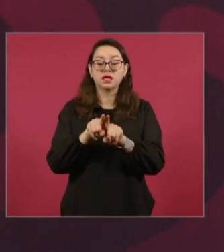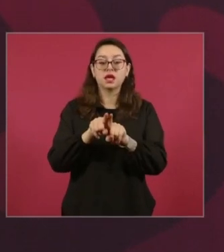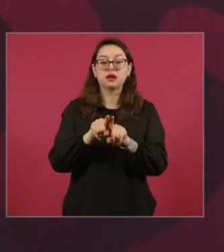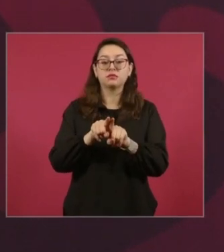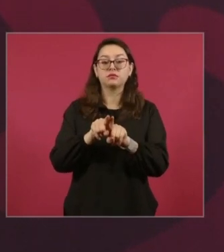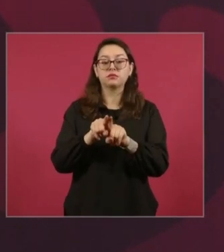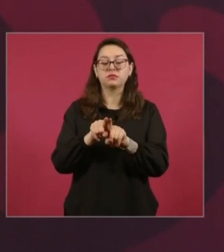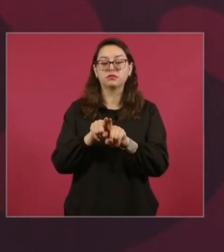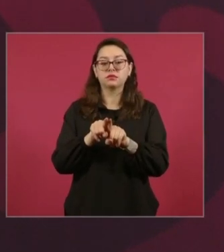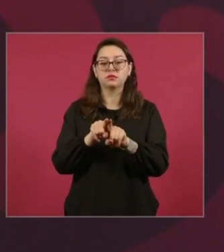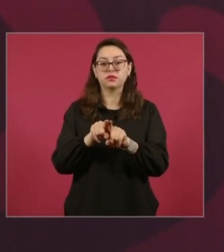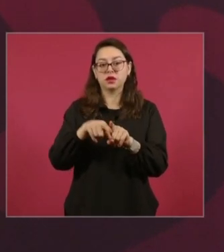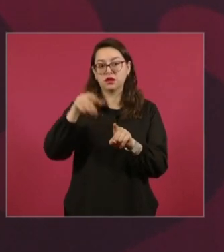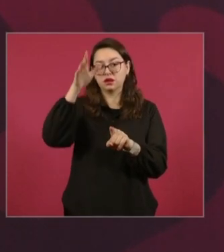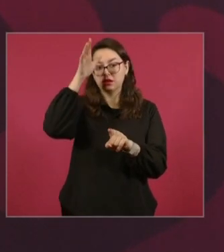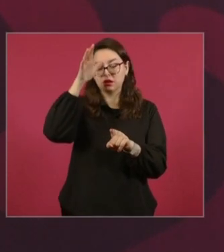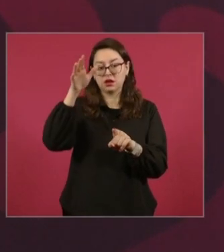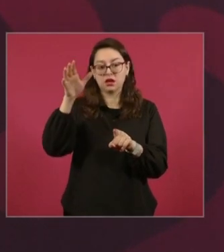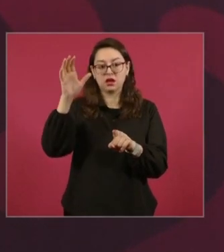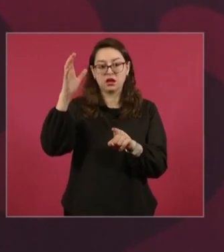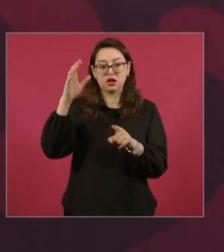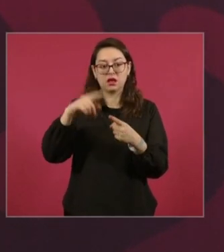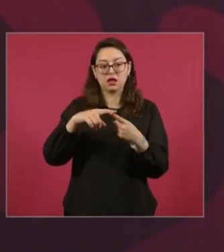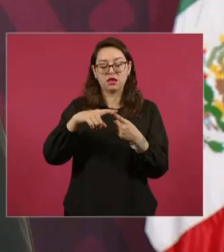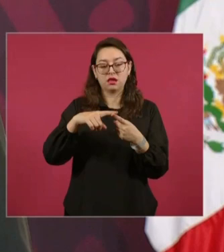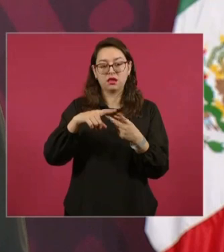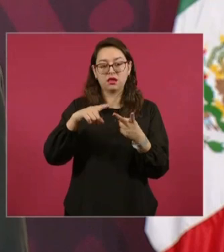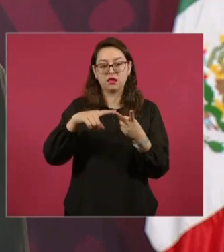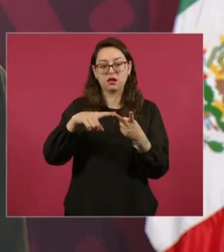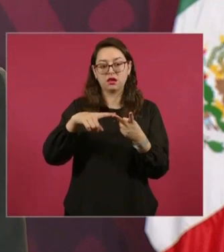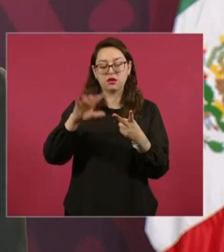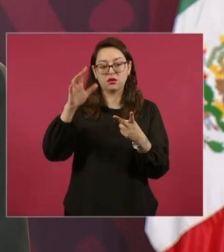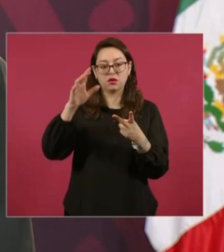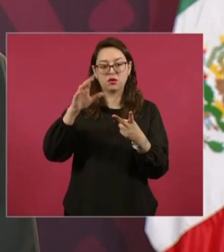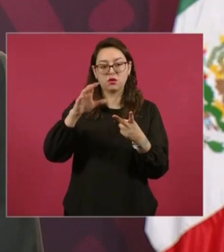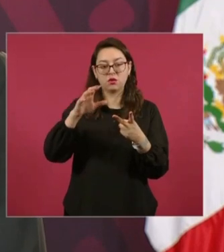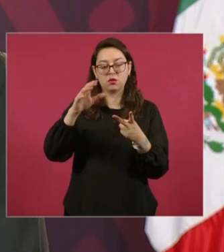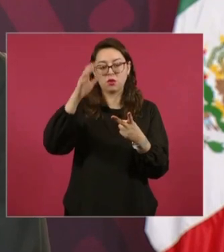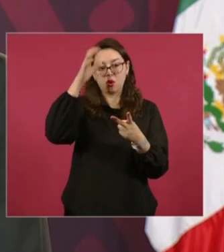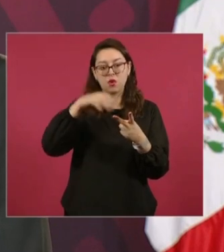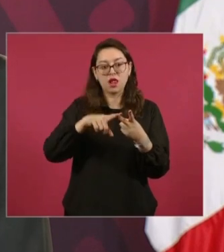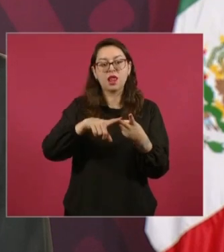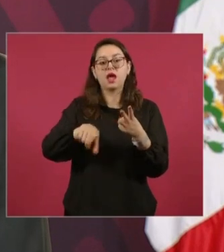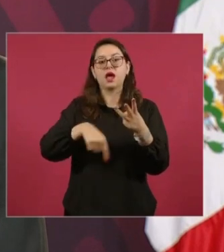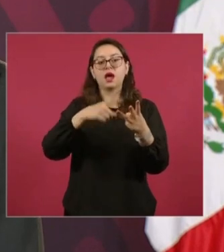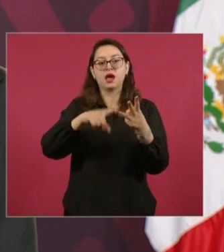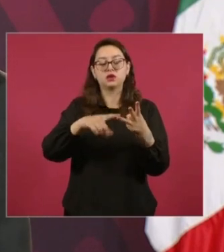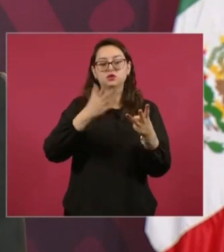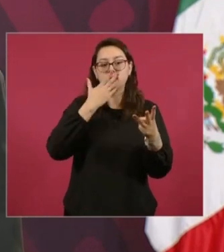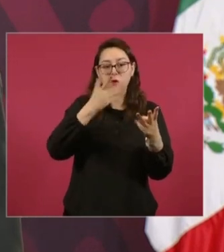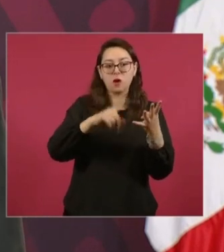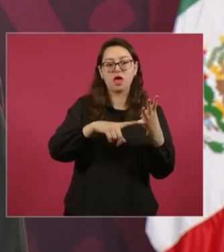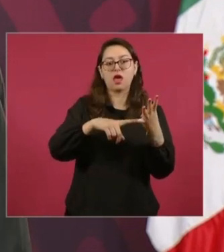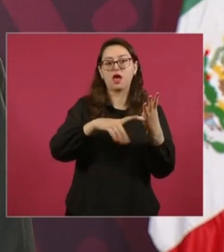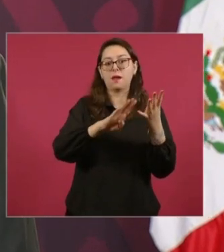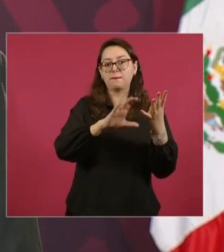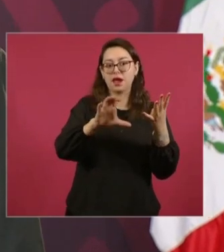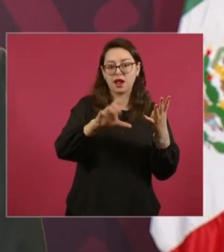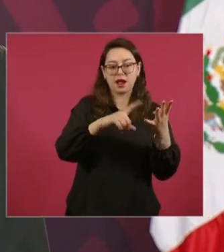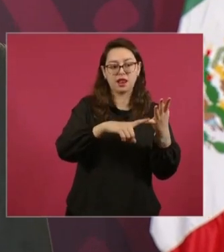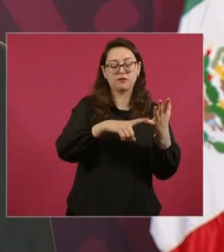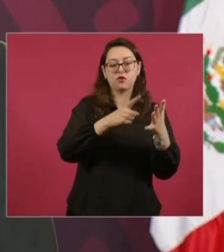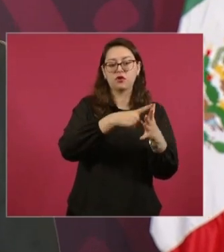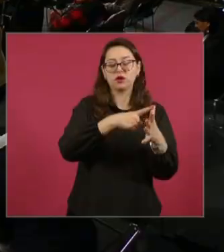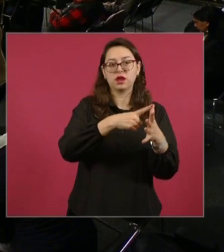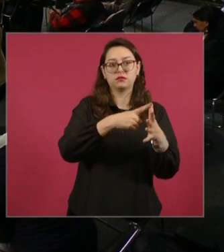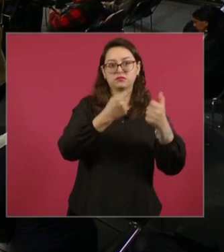Sonora y Baja California, Porfirio Díaz también, y siempre se conservó